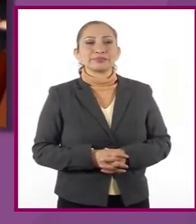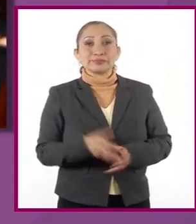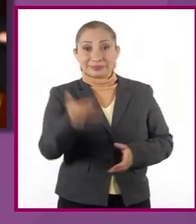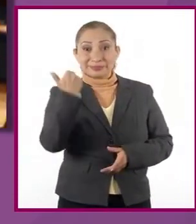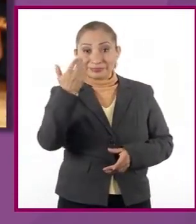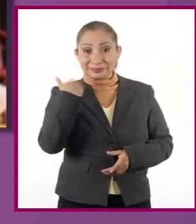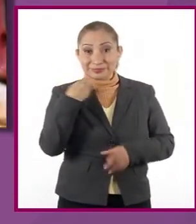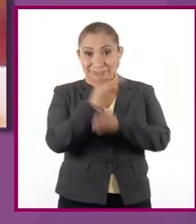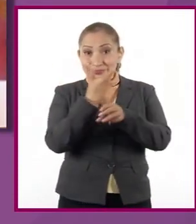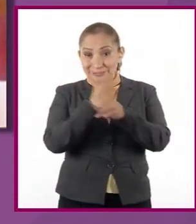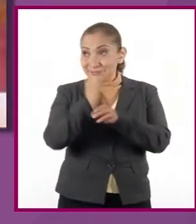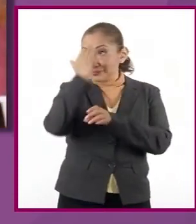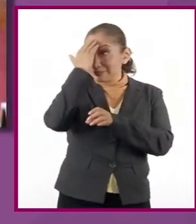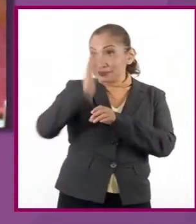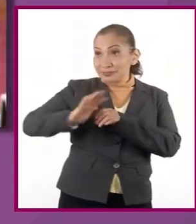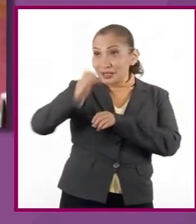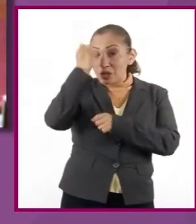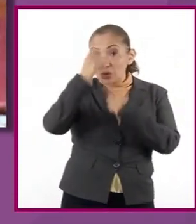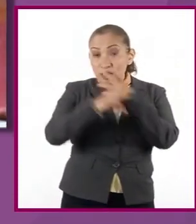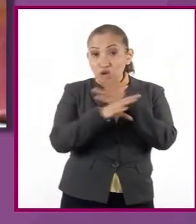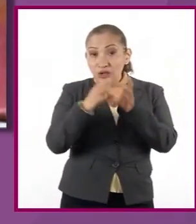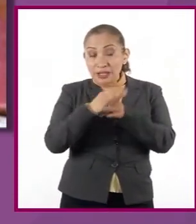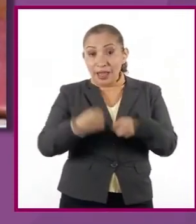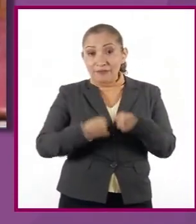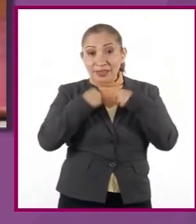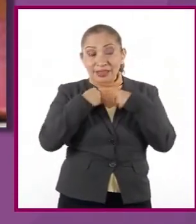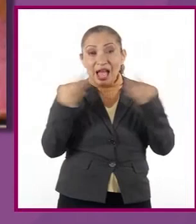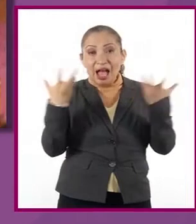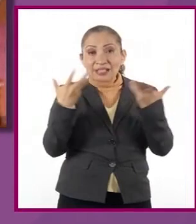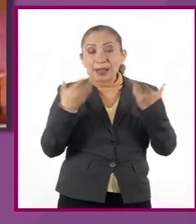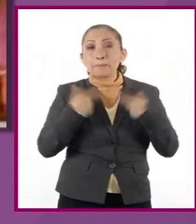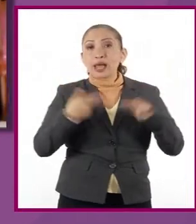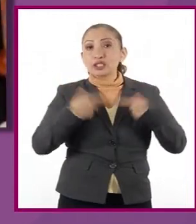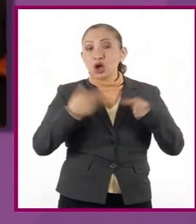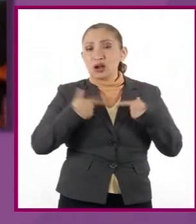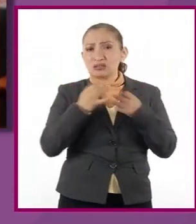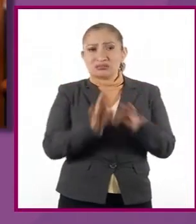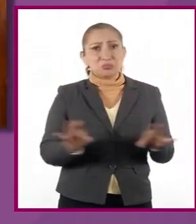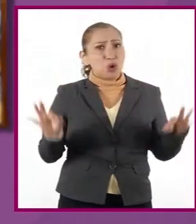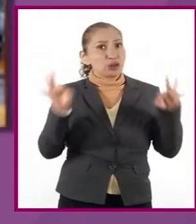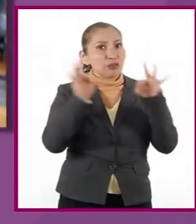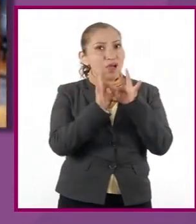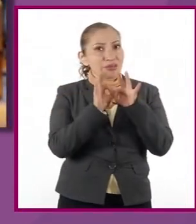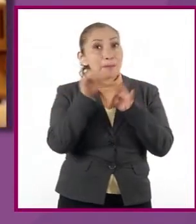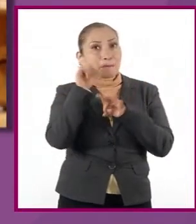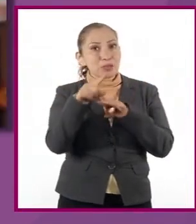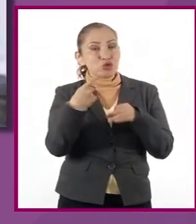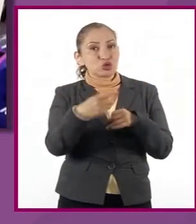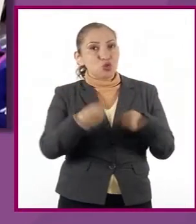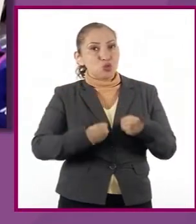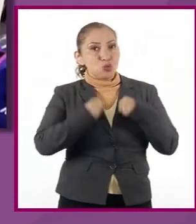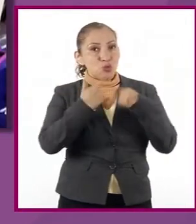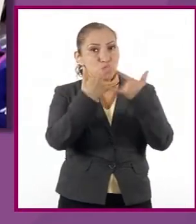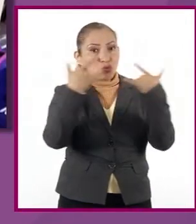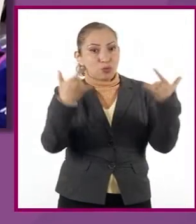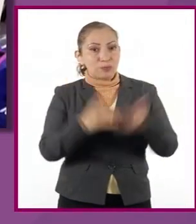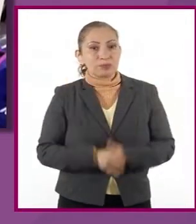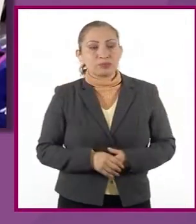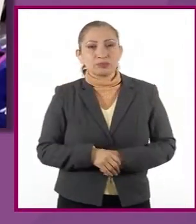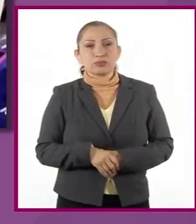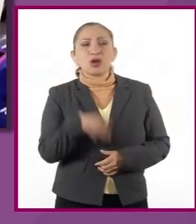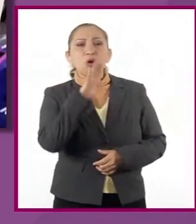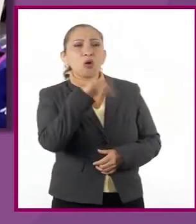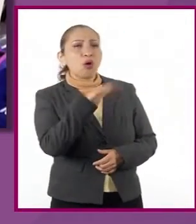Vengan, los invito a conocer algunos datos sobre la vida y obra de personajes célebres a partir de sus biografías.